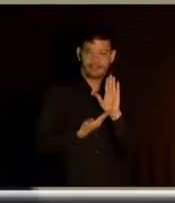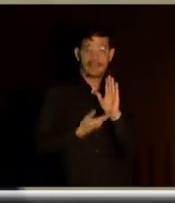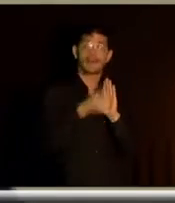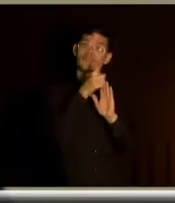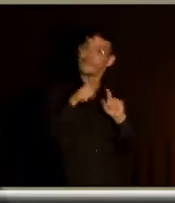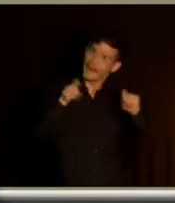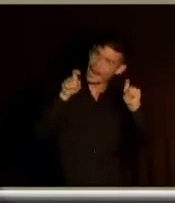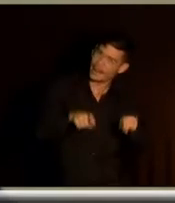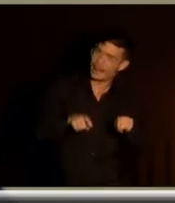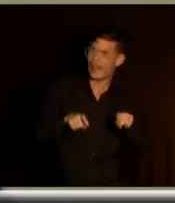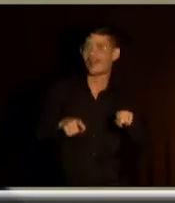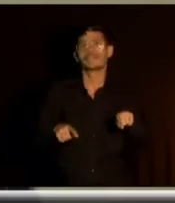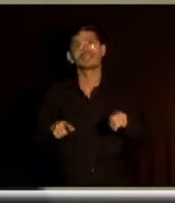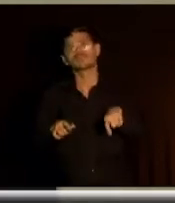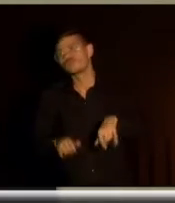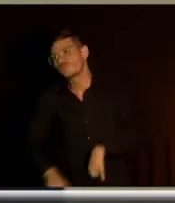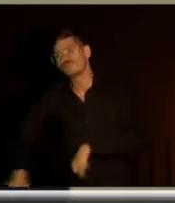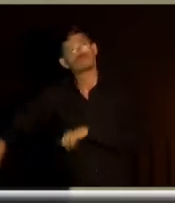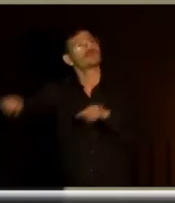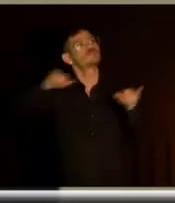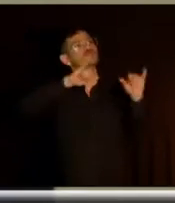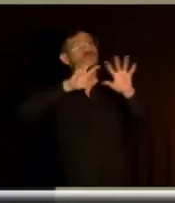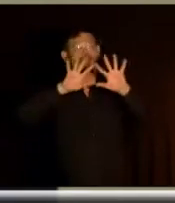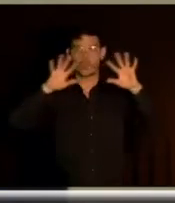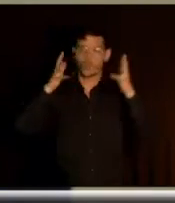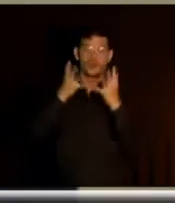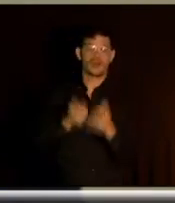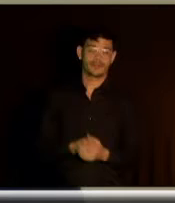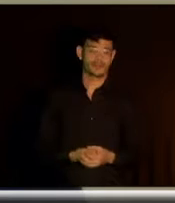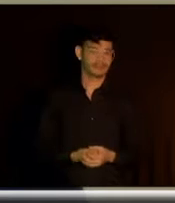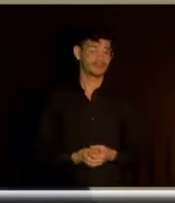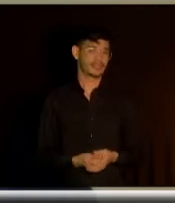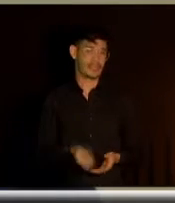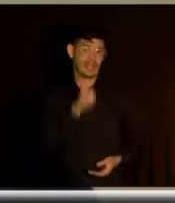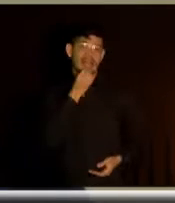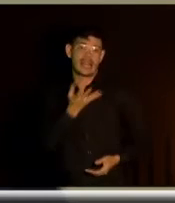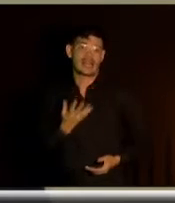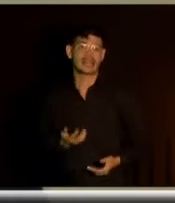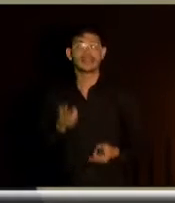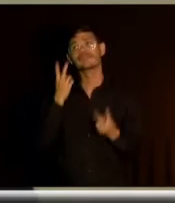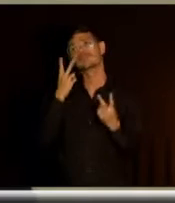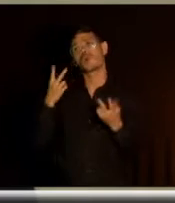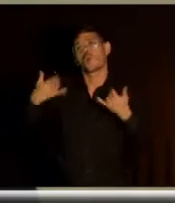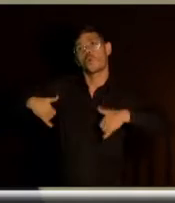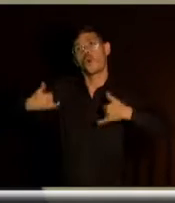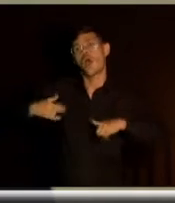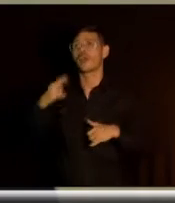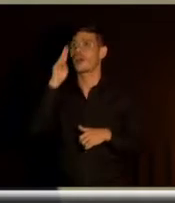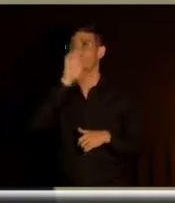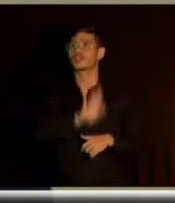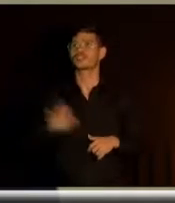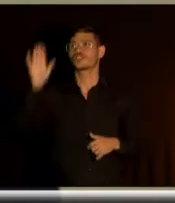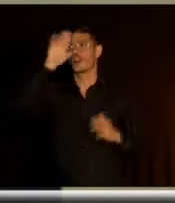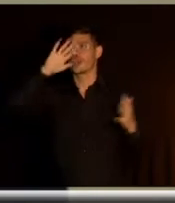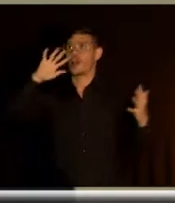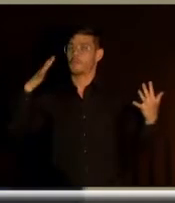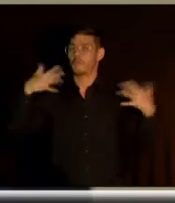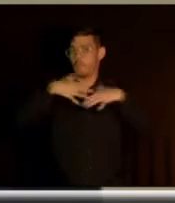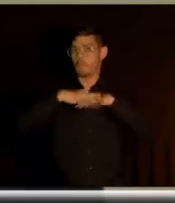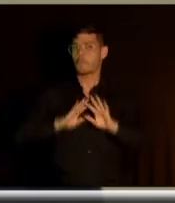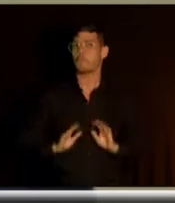global también. Entonces, lindo ver unos Juegos Nacionales integrados, luego unos